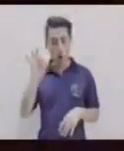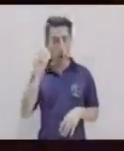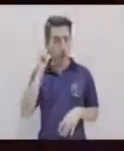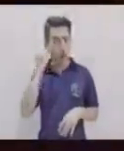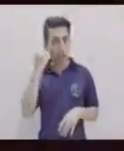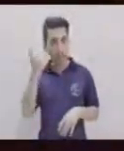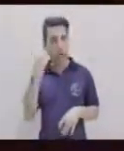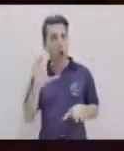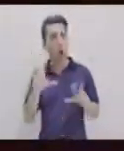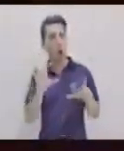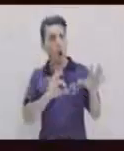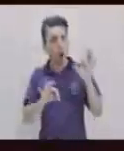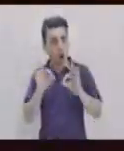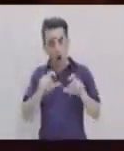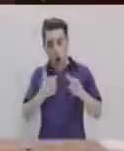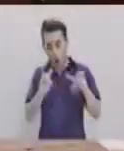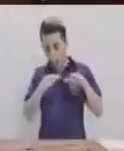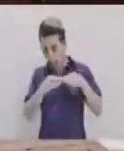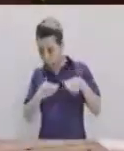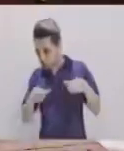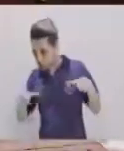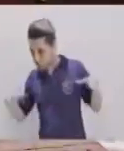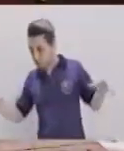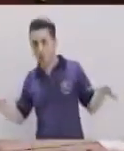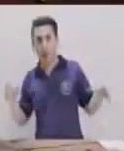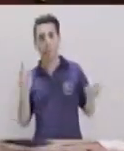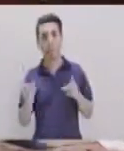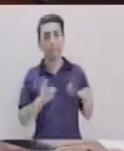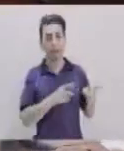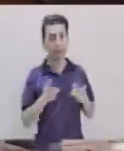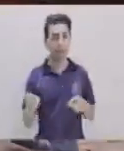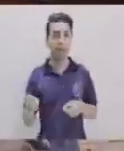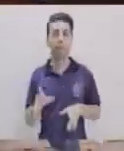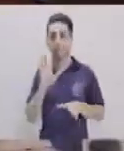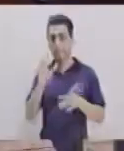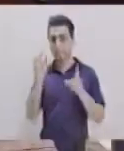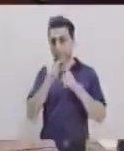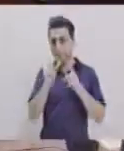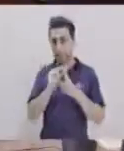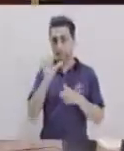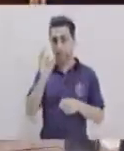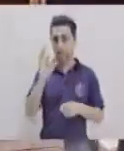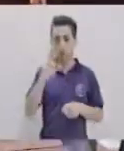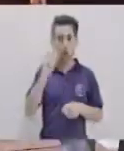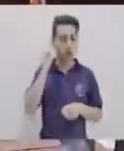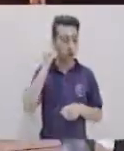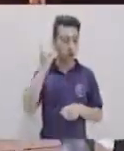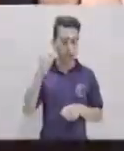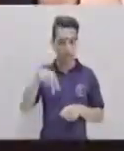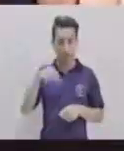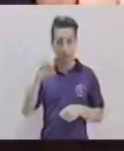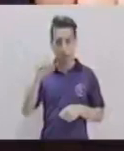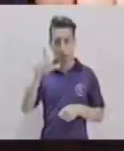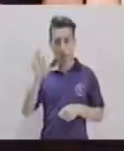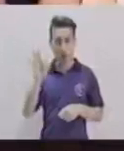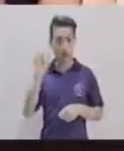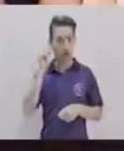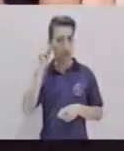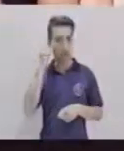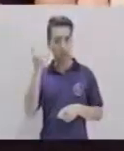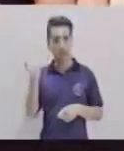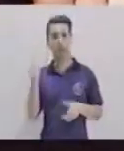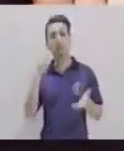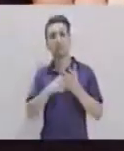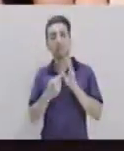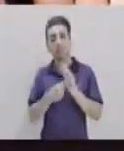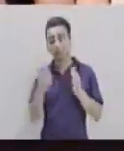respectivamente. Conforme fue avanzando el tiempo y va evolucionando, se le agrega el segundo teclado, que se le denomina